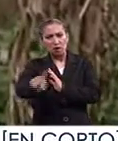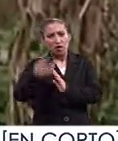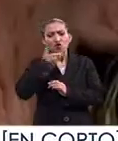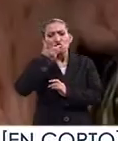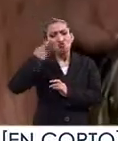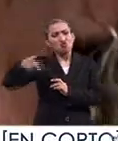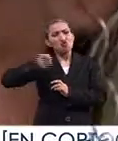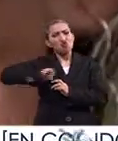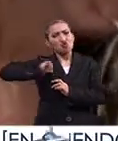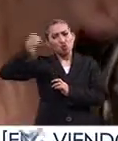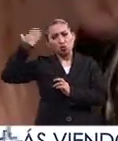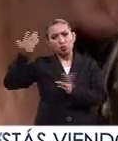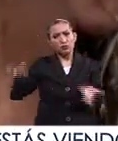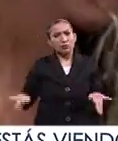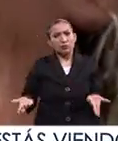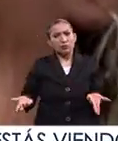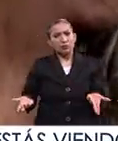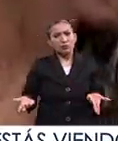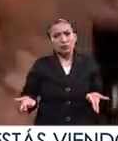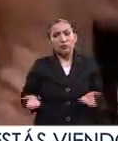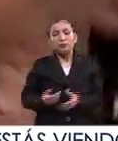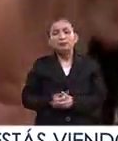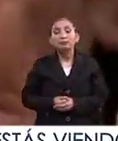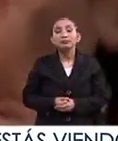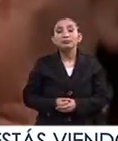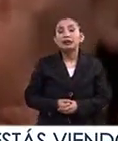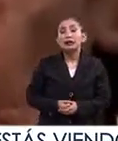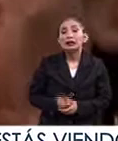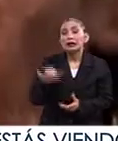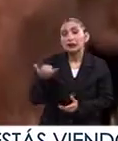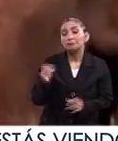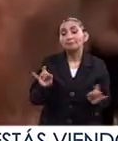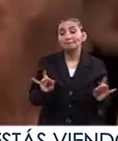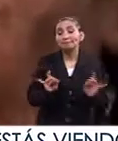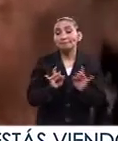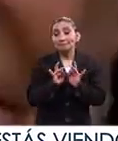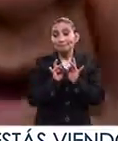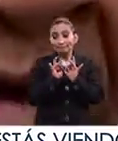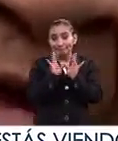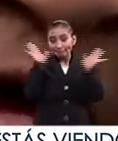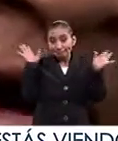y las costumbres del pueblo, ¿no? Y de repente